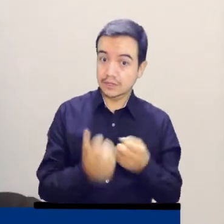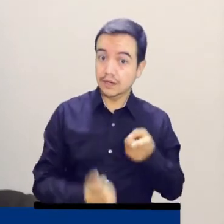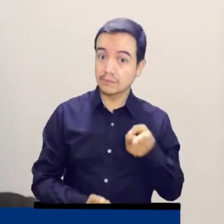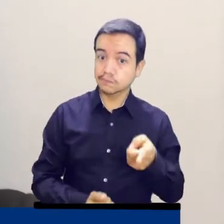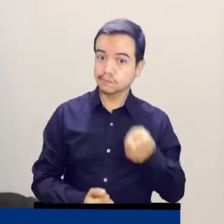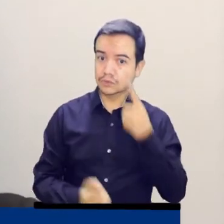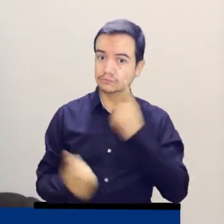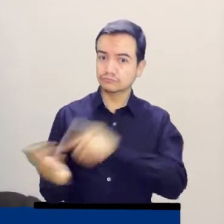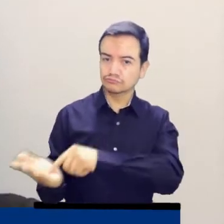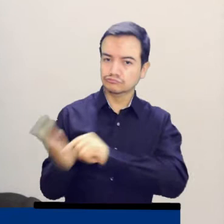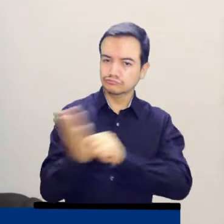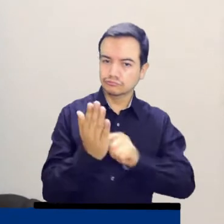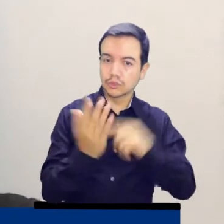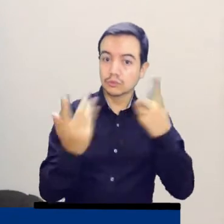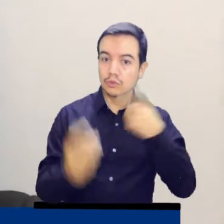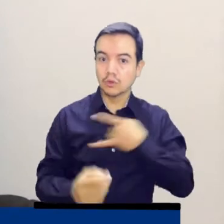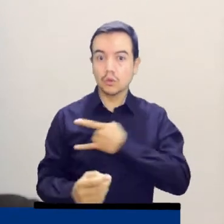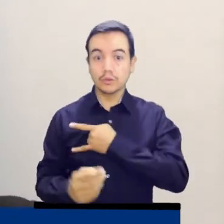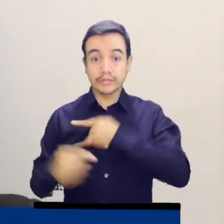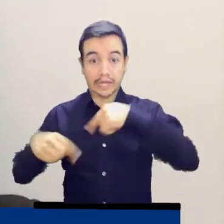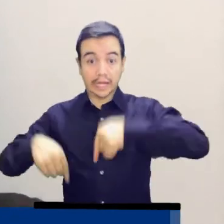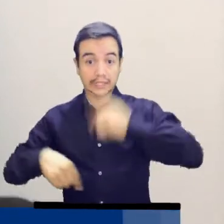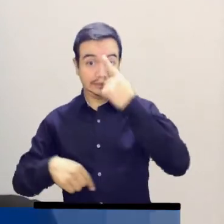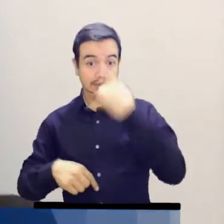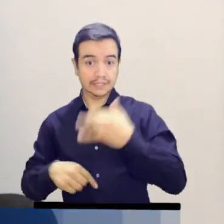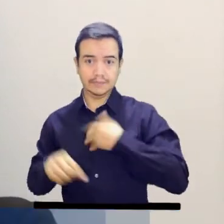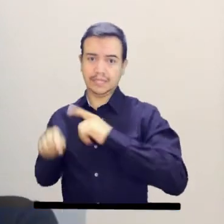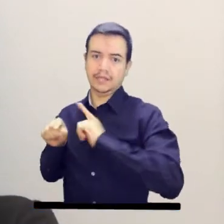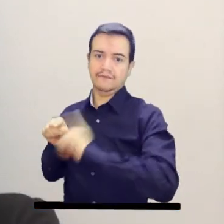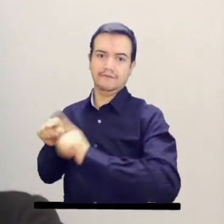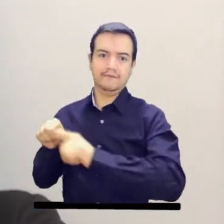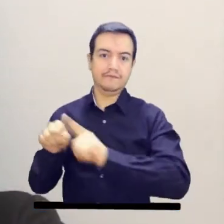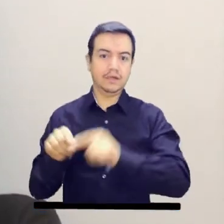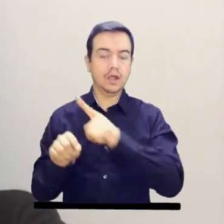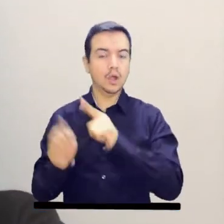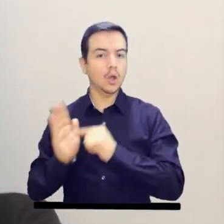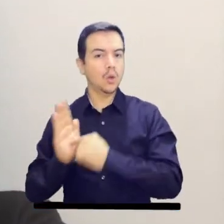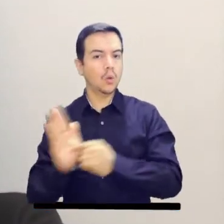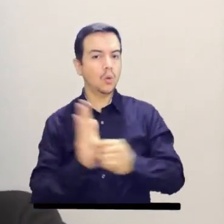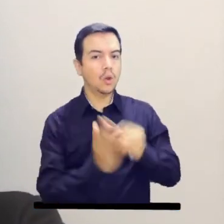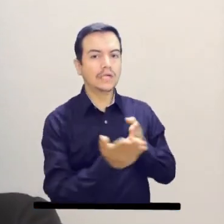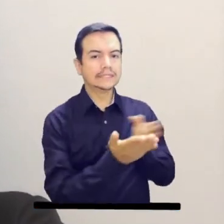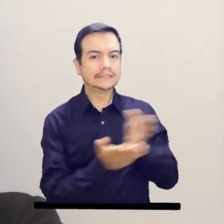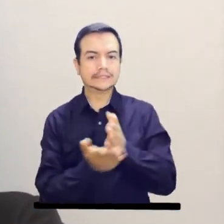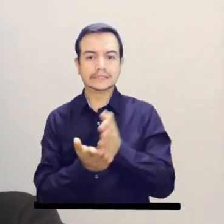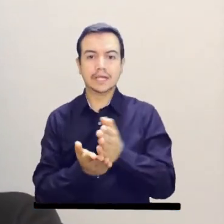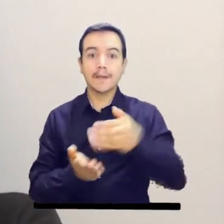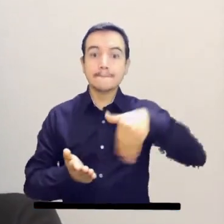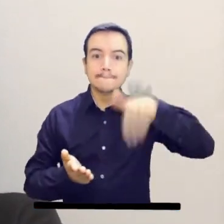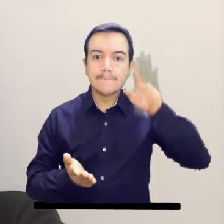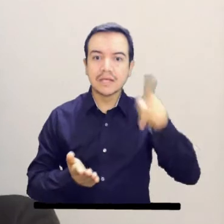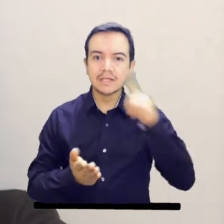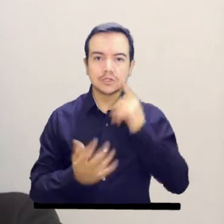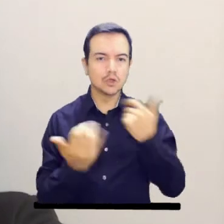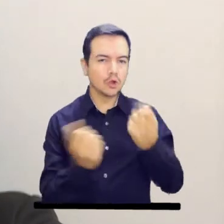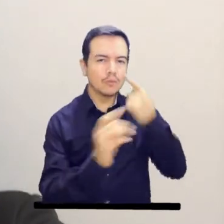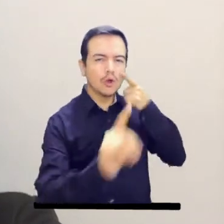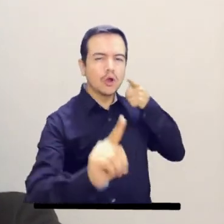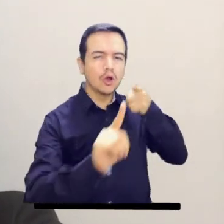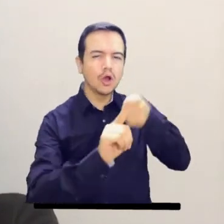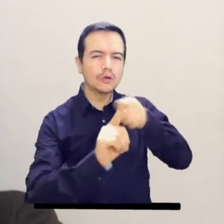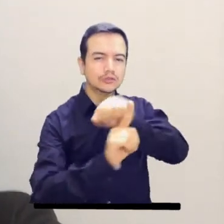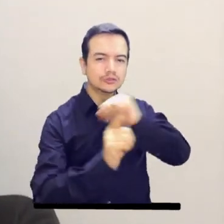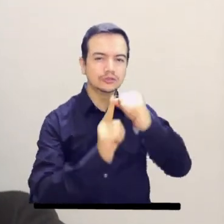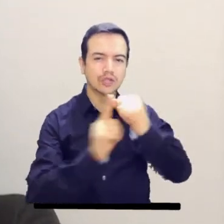la amplia oferta académica de las universidades en santa marta en todas el común denominador fue su política de